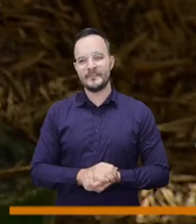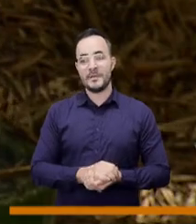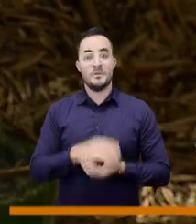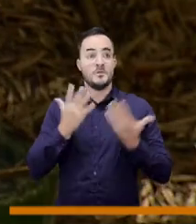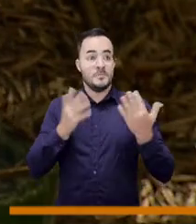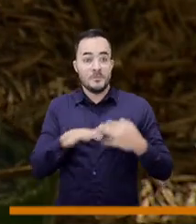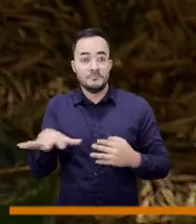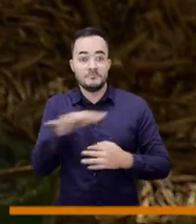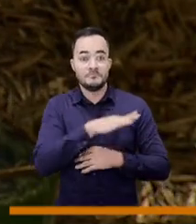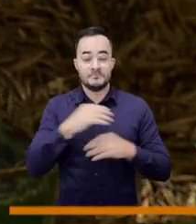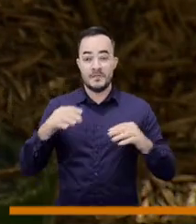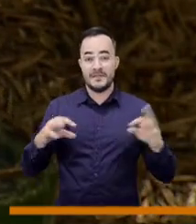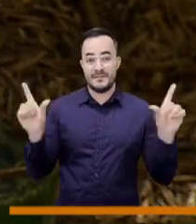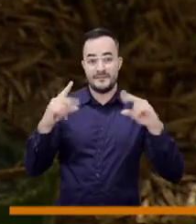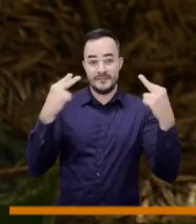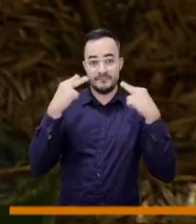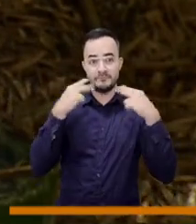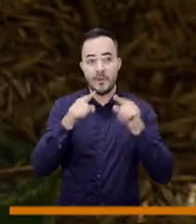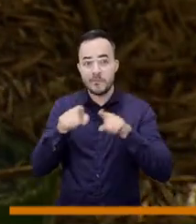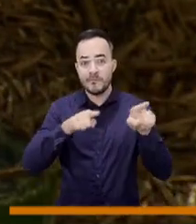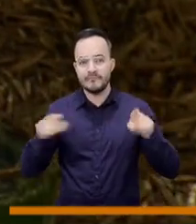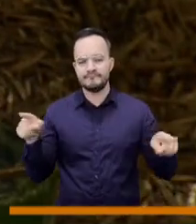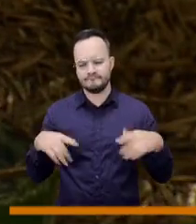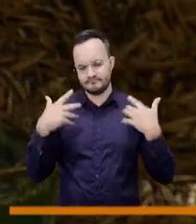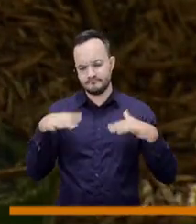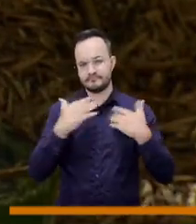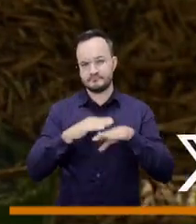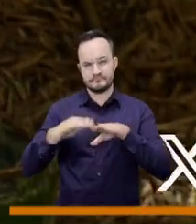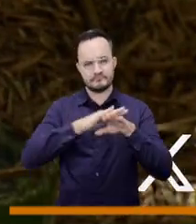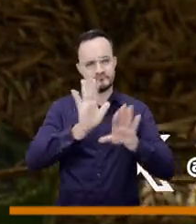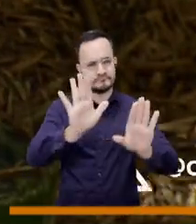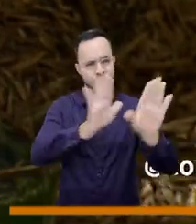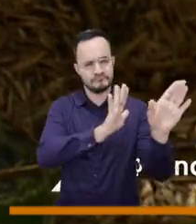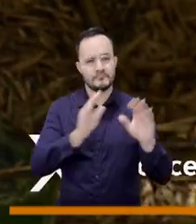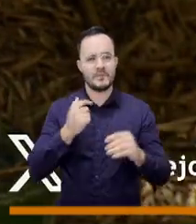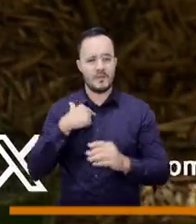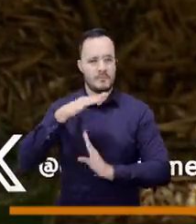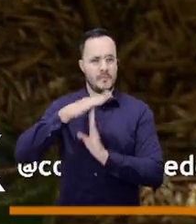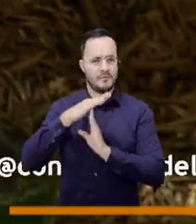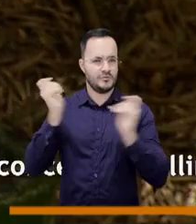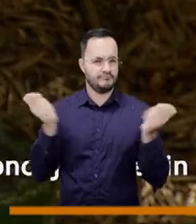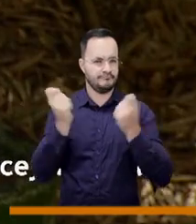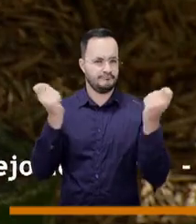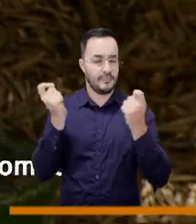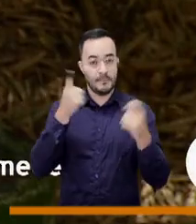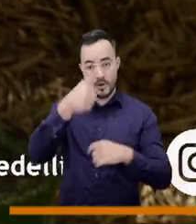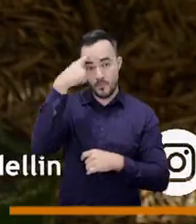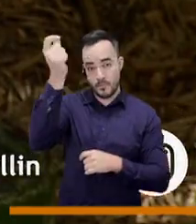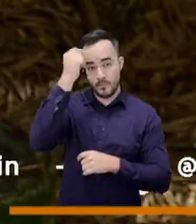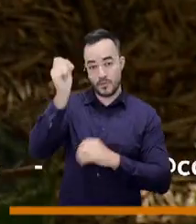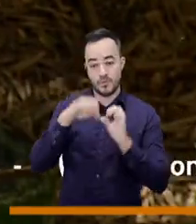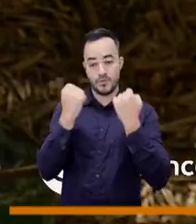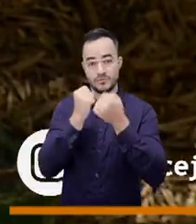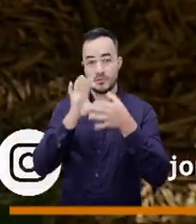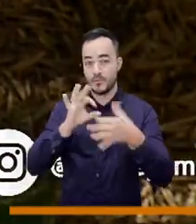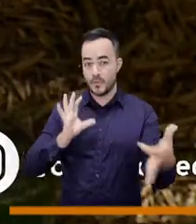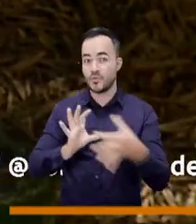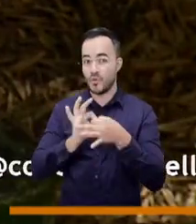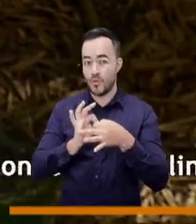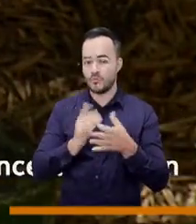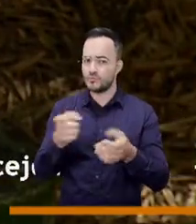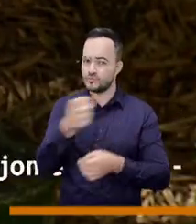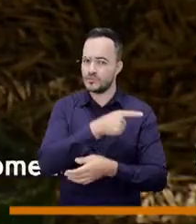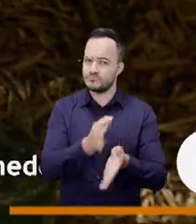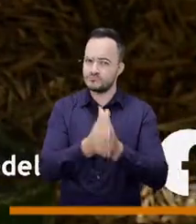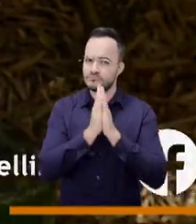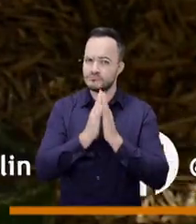bien. Vamos entonces a invitar a todos nuestros televidentes a que nos acompañen, concejal, a una importante pausa. Pero recuerden que el Consejo somos tú y